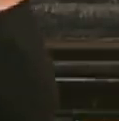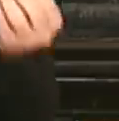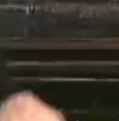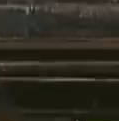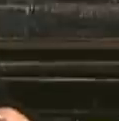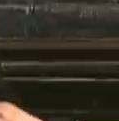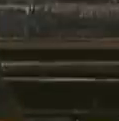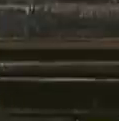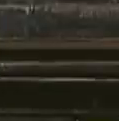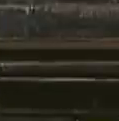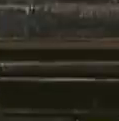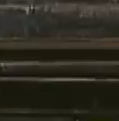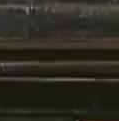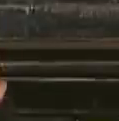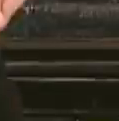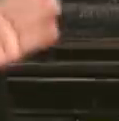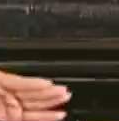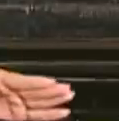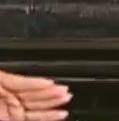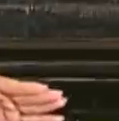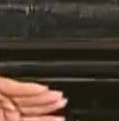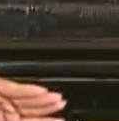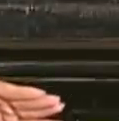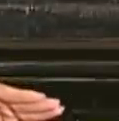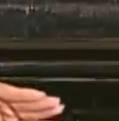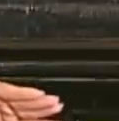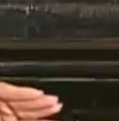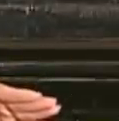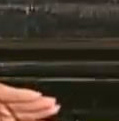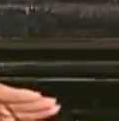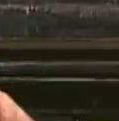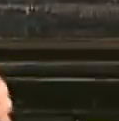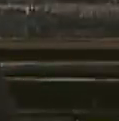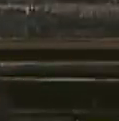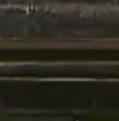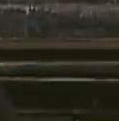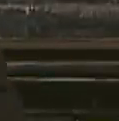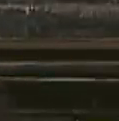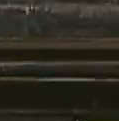ha exhortado a incrementar las medidas justamente en el distrito